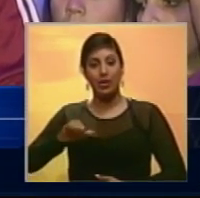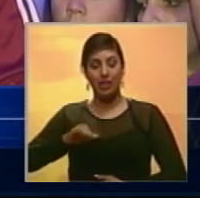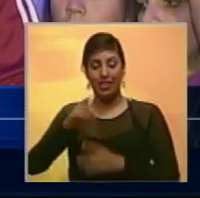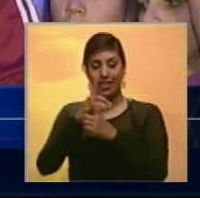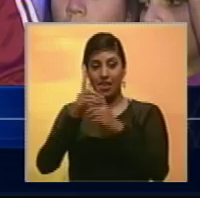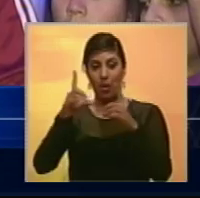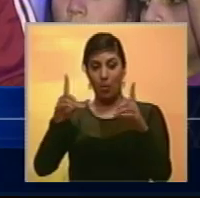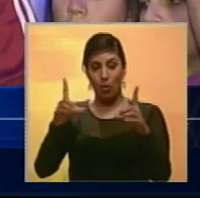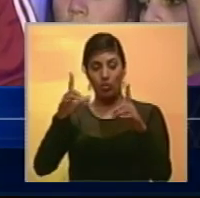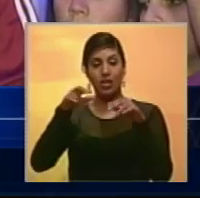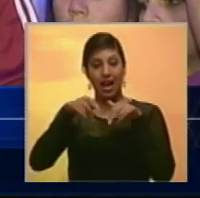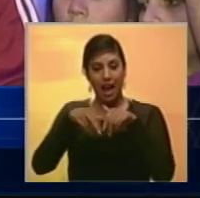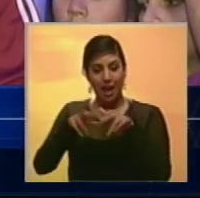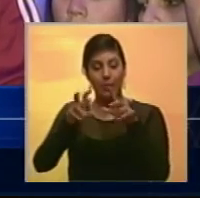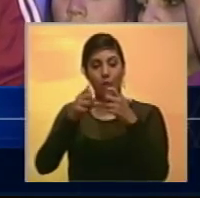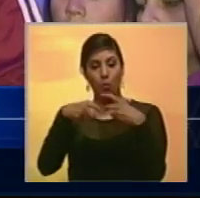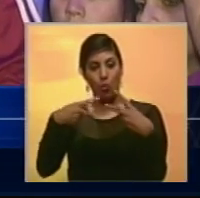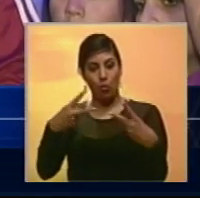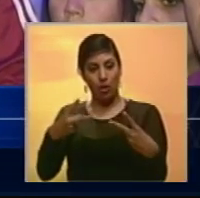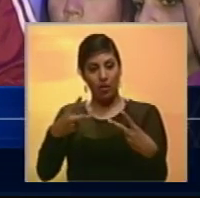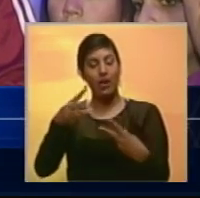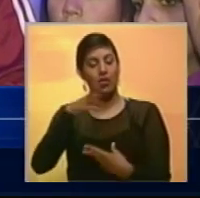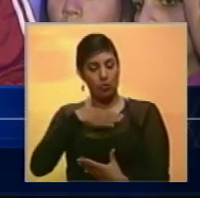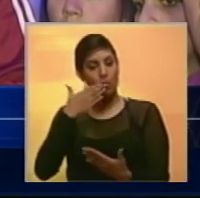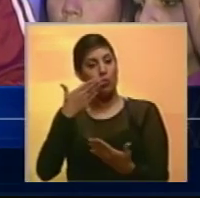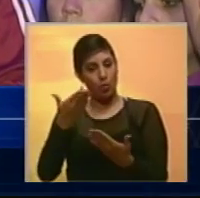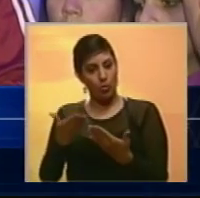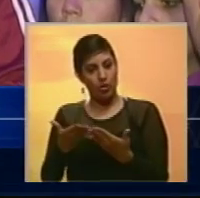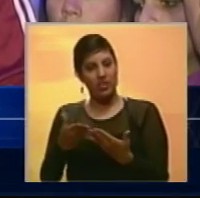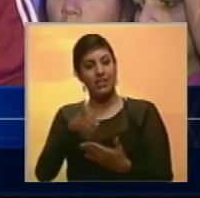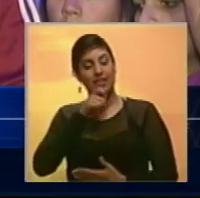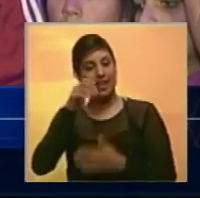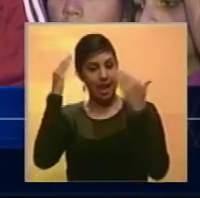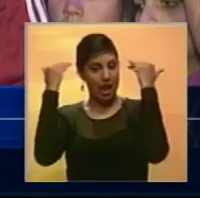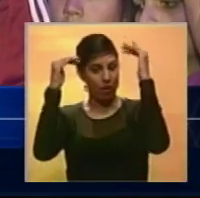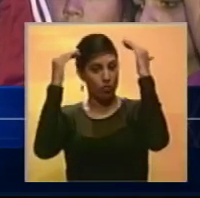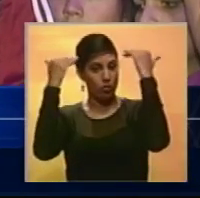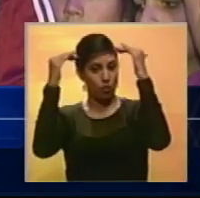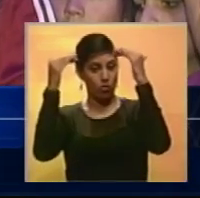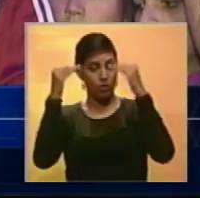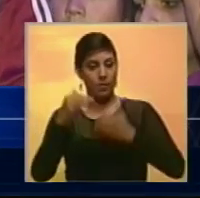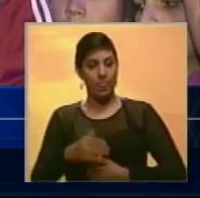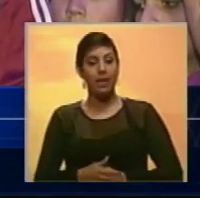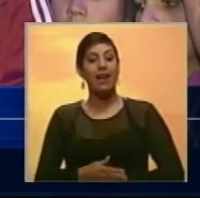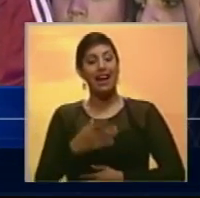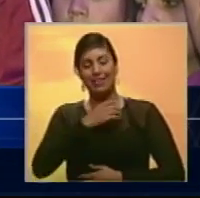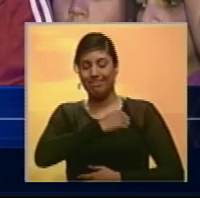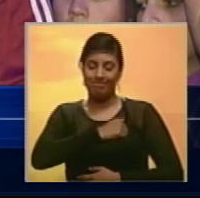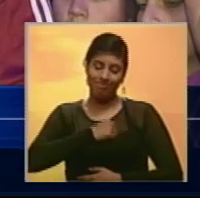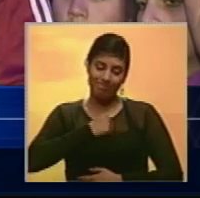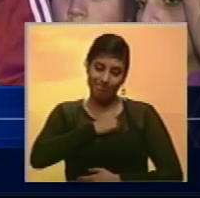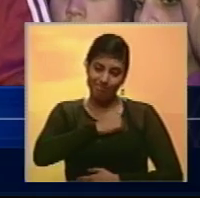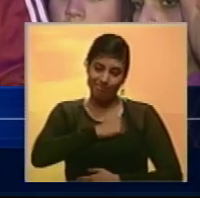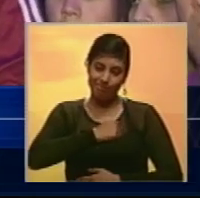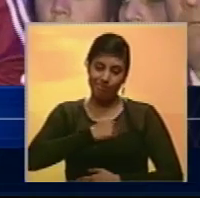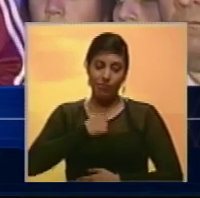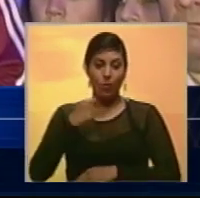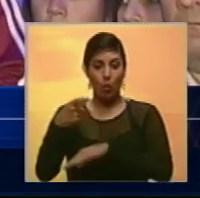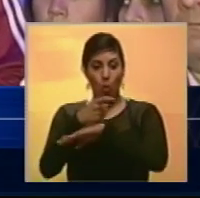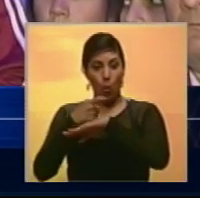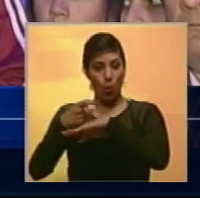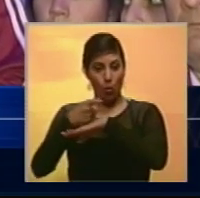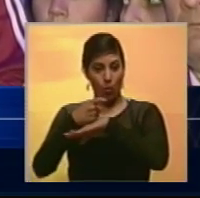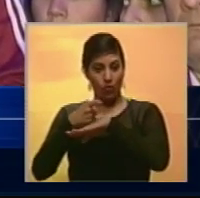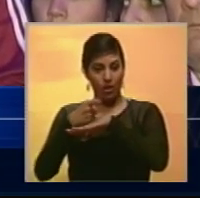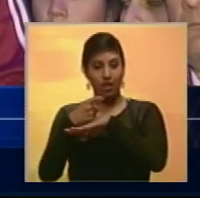demócratas transitar esa vía. Así lo planteó Antonio Ledesma. Lamentablemente, el